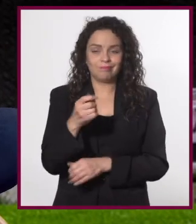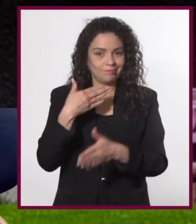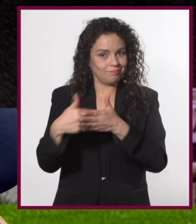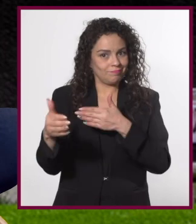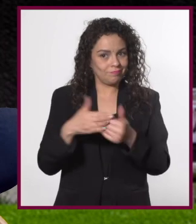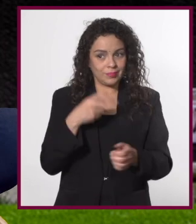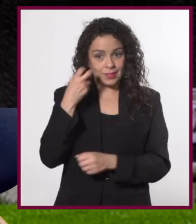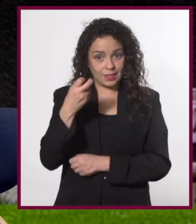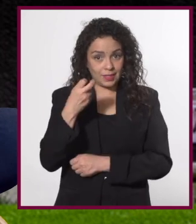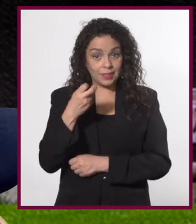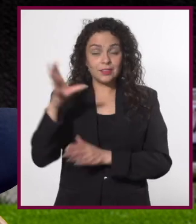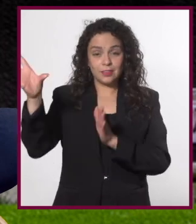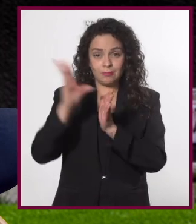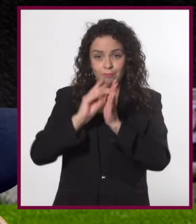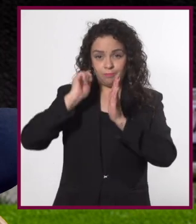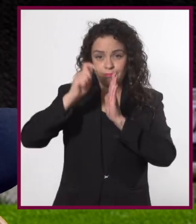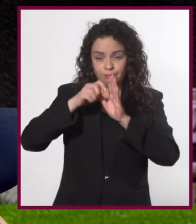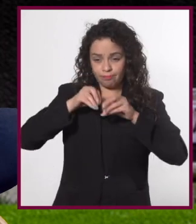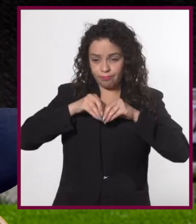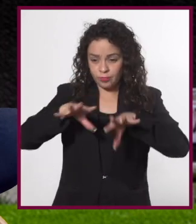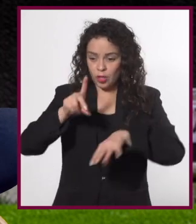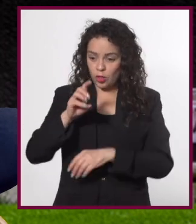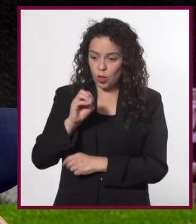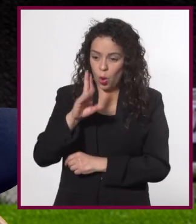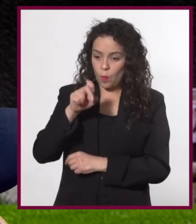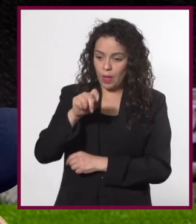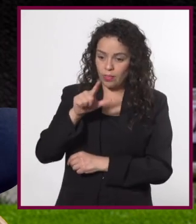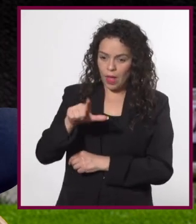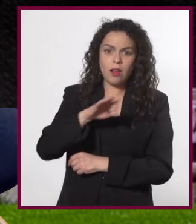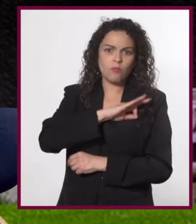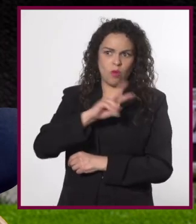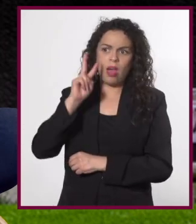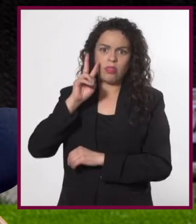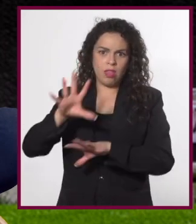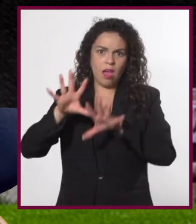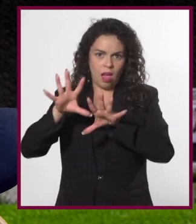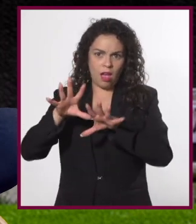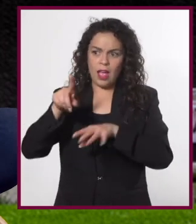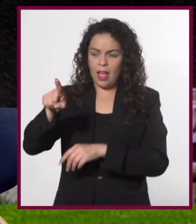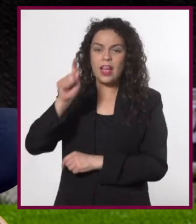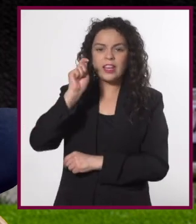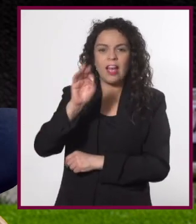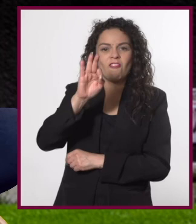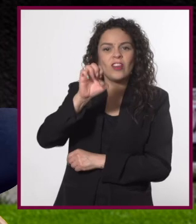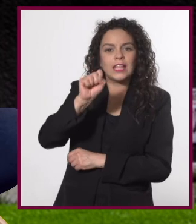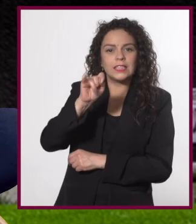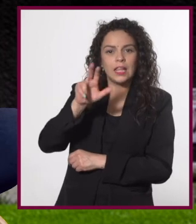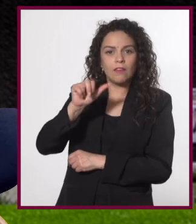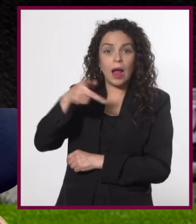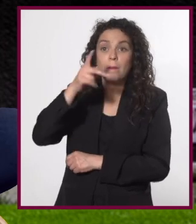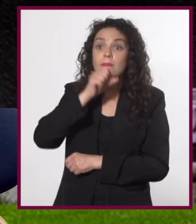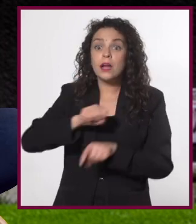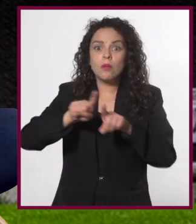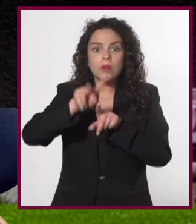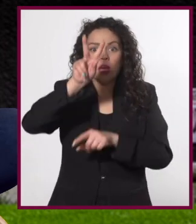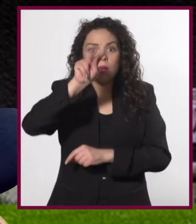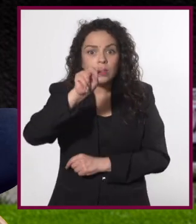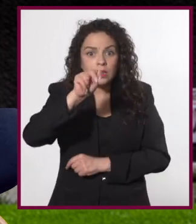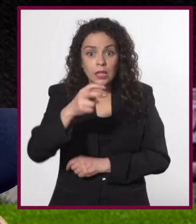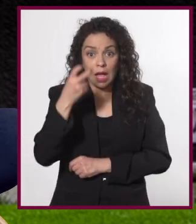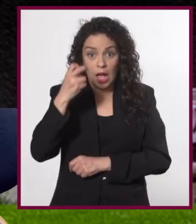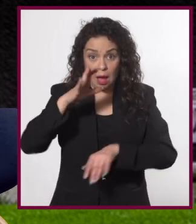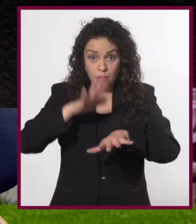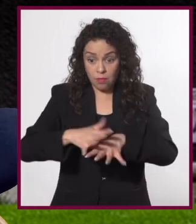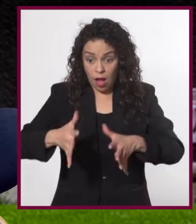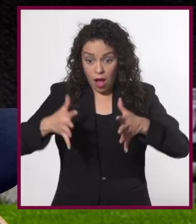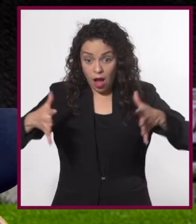documental, que se ve claramente reflejado en los festivales, pero también en la televisión. Este género ha aumentado no solo en cantidad,